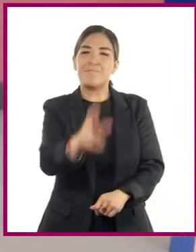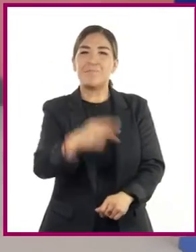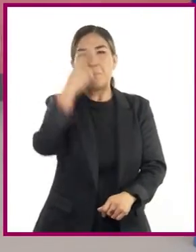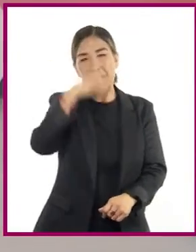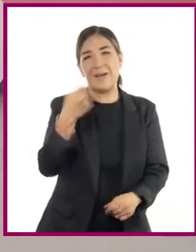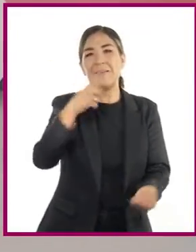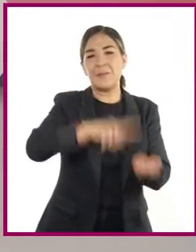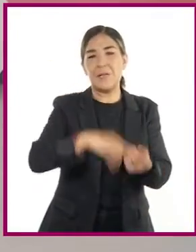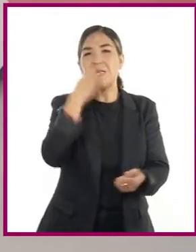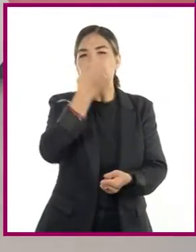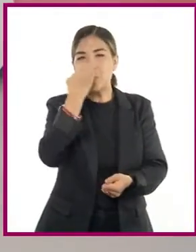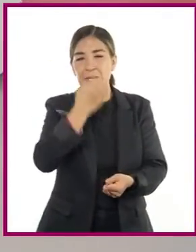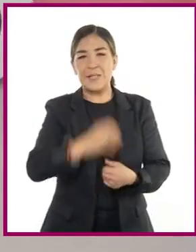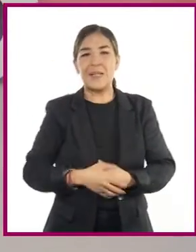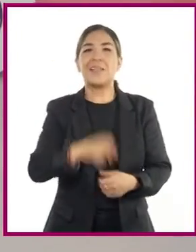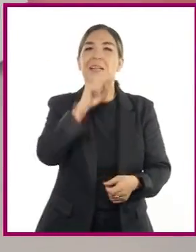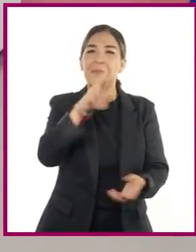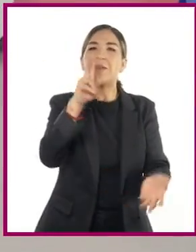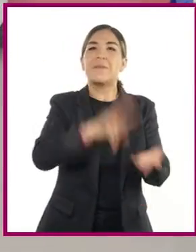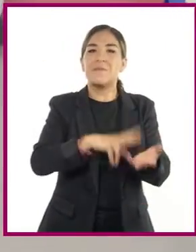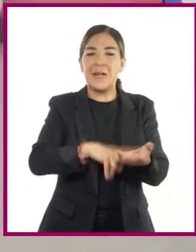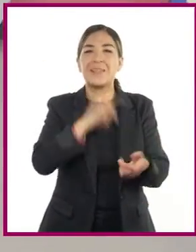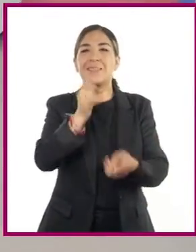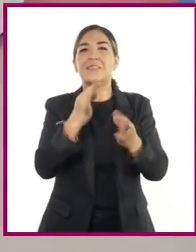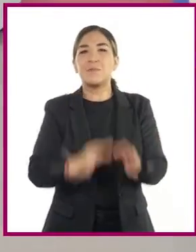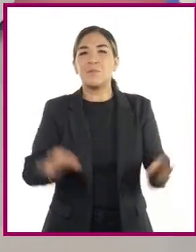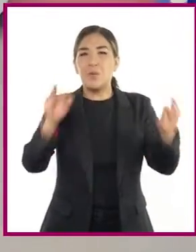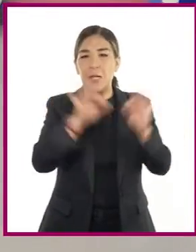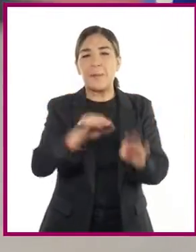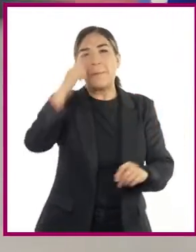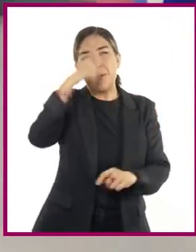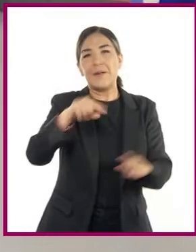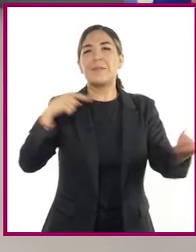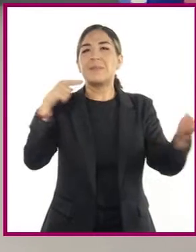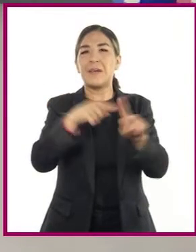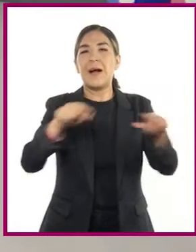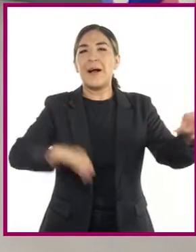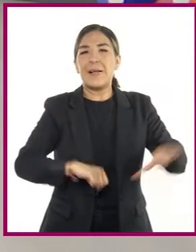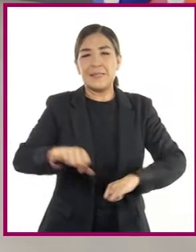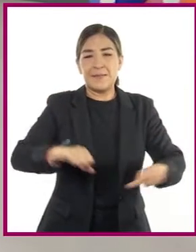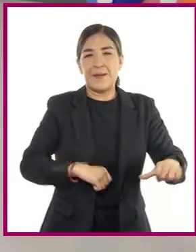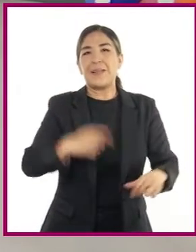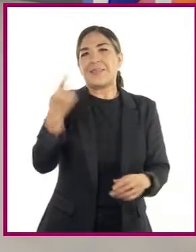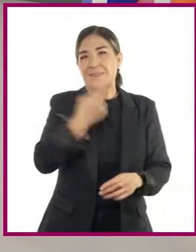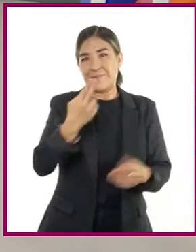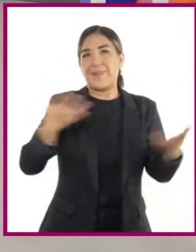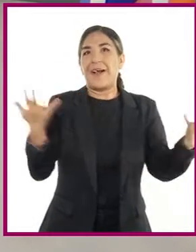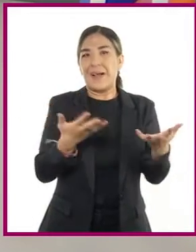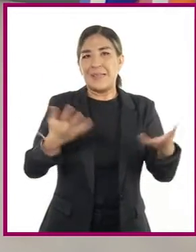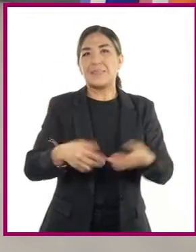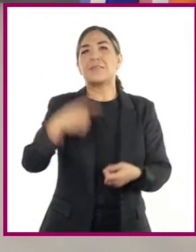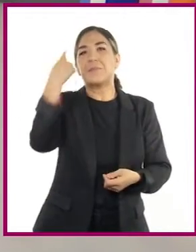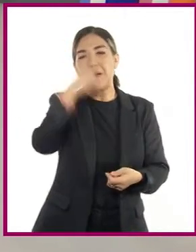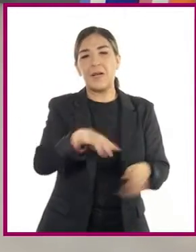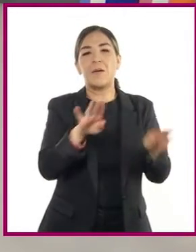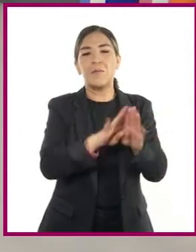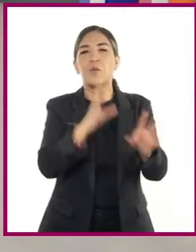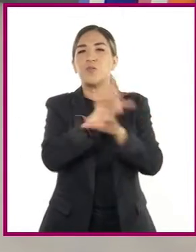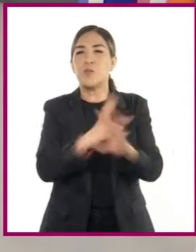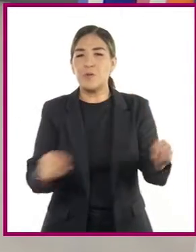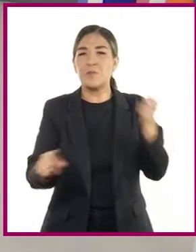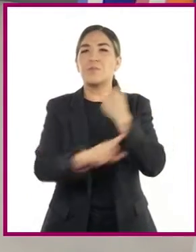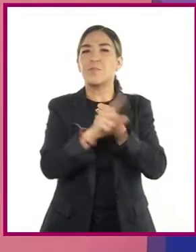escolares, así como valorar el grado de importancia que tienen para priorizar las acciones que se deben llevar a cabo y las vías de soluciones